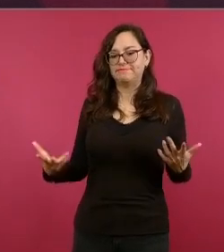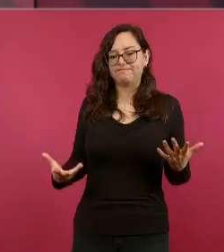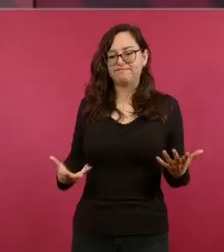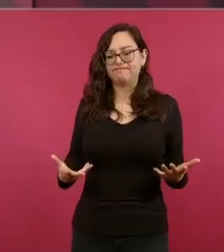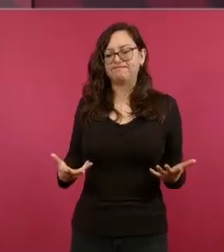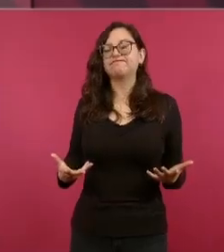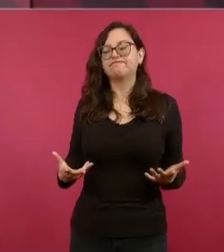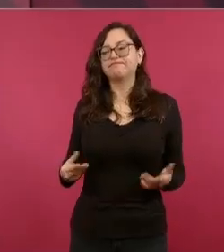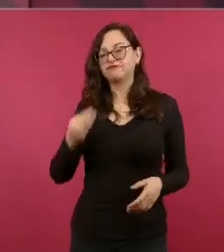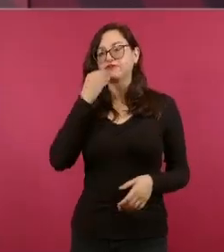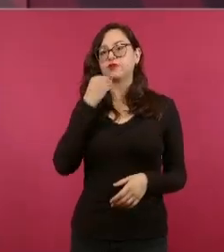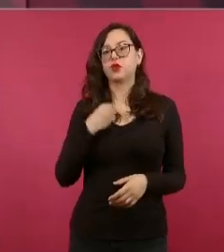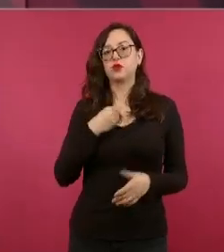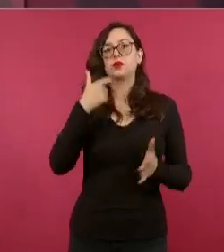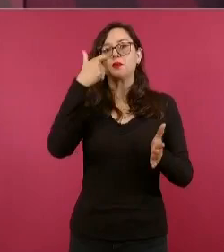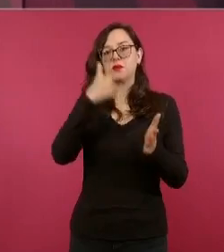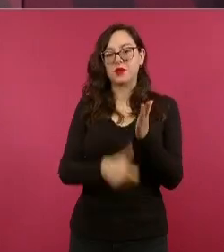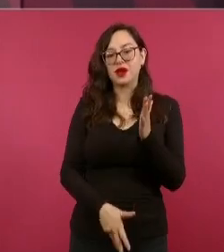se han portado muy bien